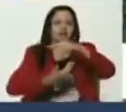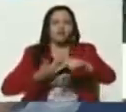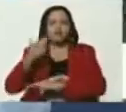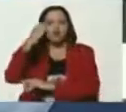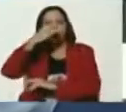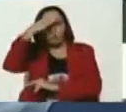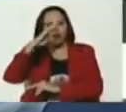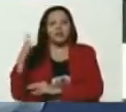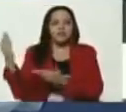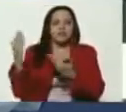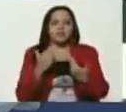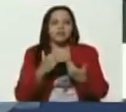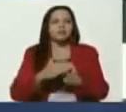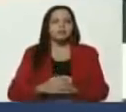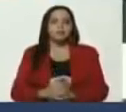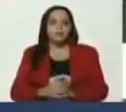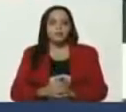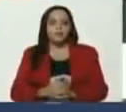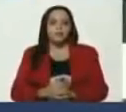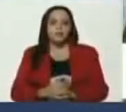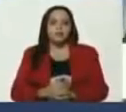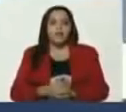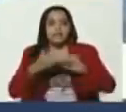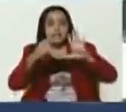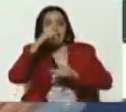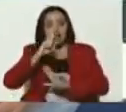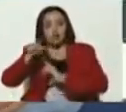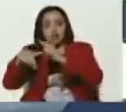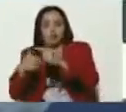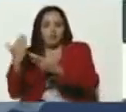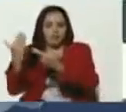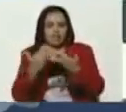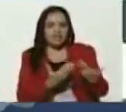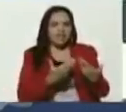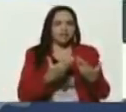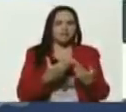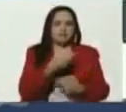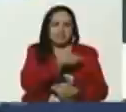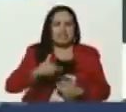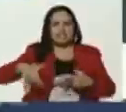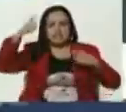llegaba a Cuba. 6 años después llegaba el comandante a Miraflores.